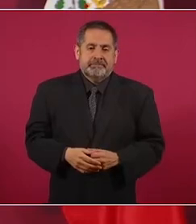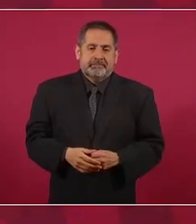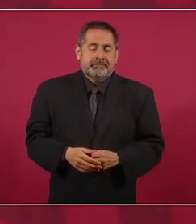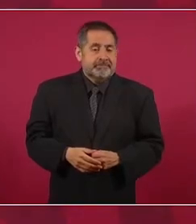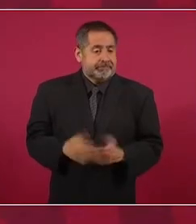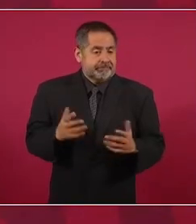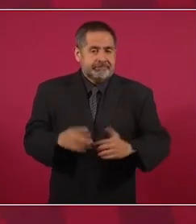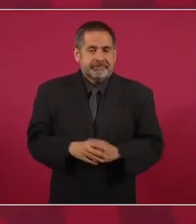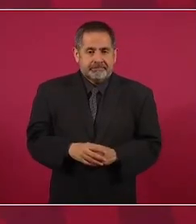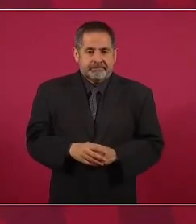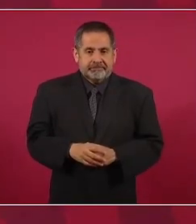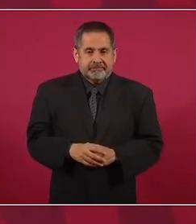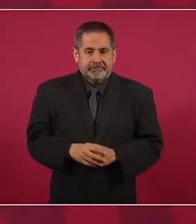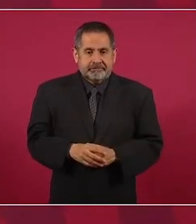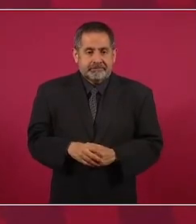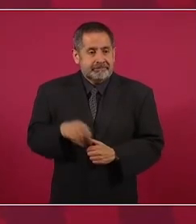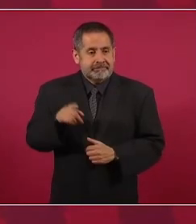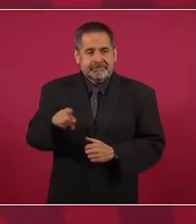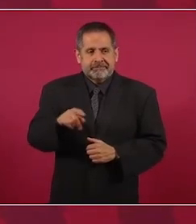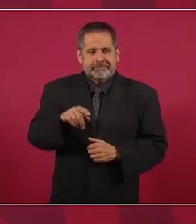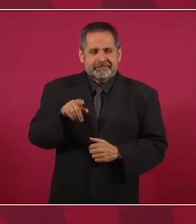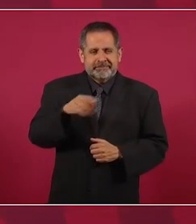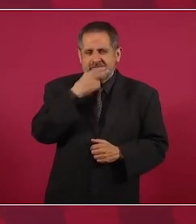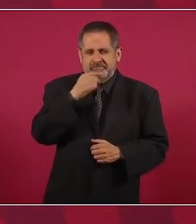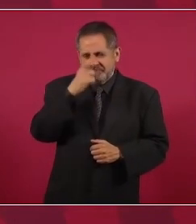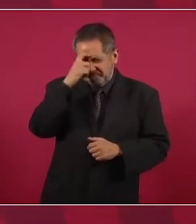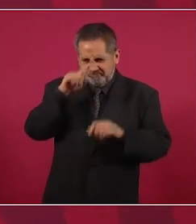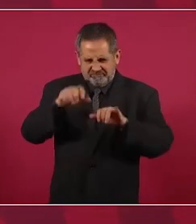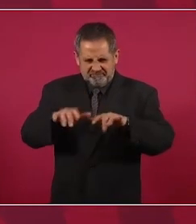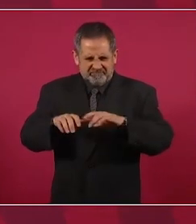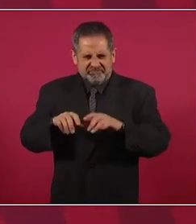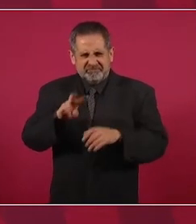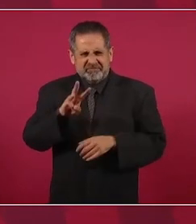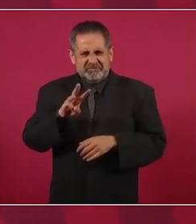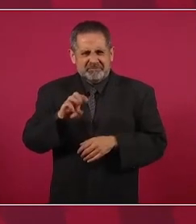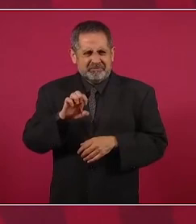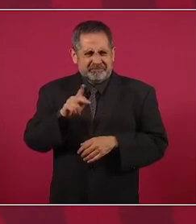Por eso a Sánchez es un Quijote